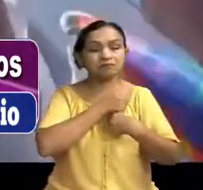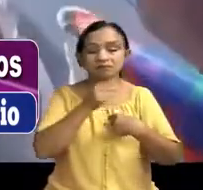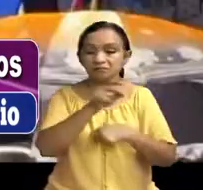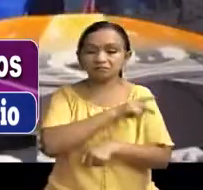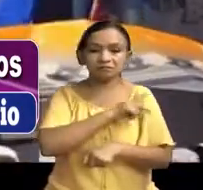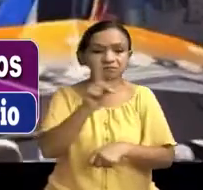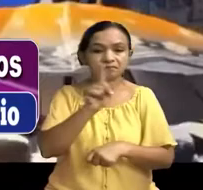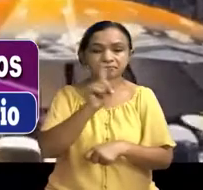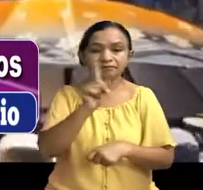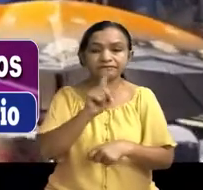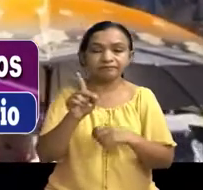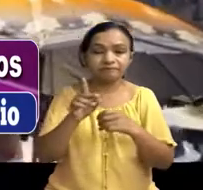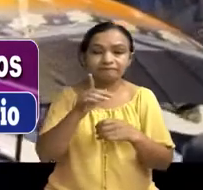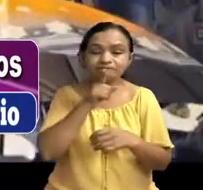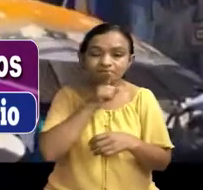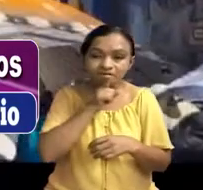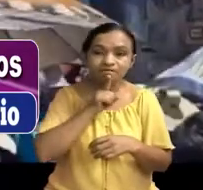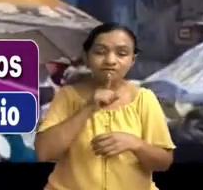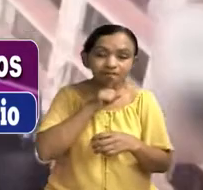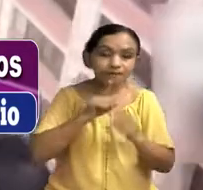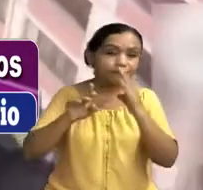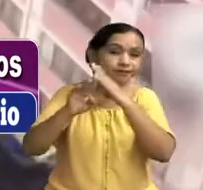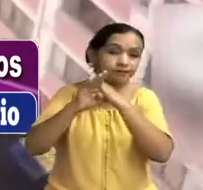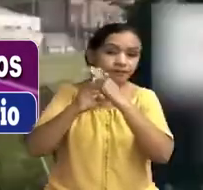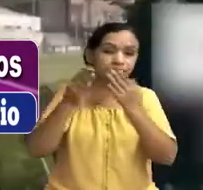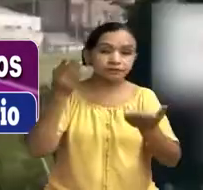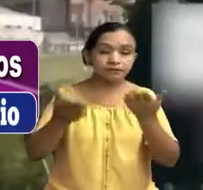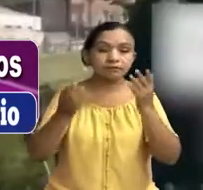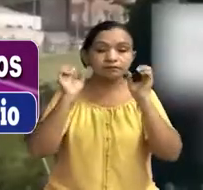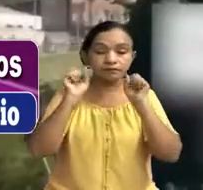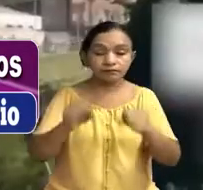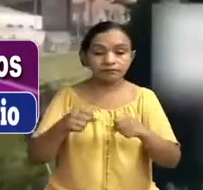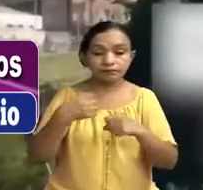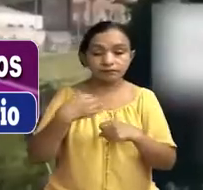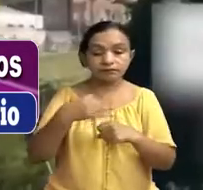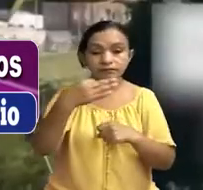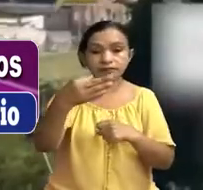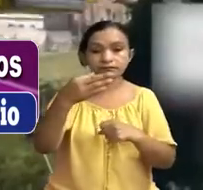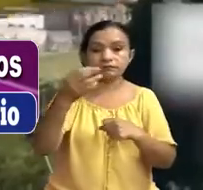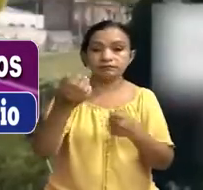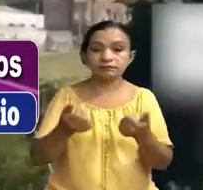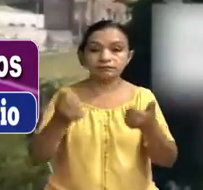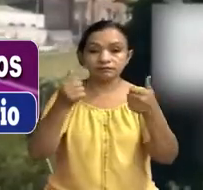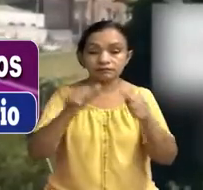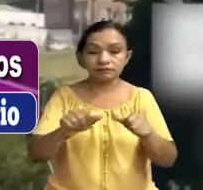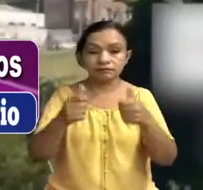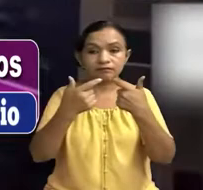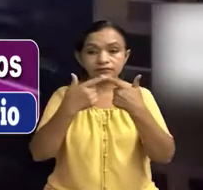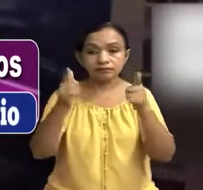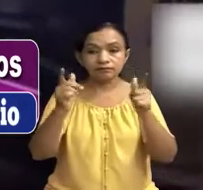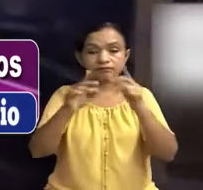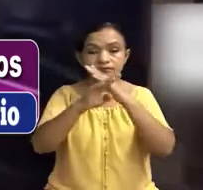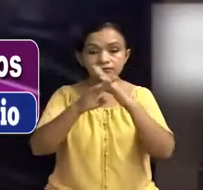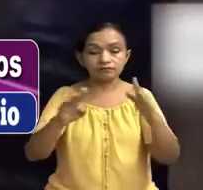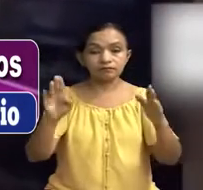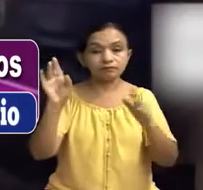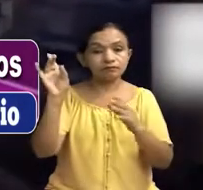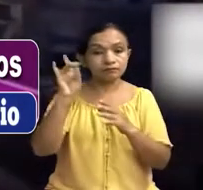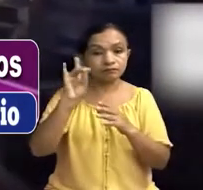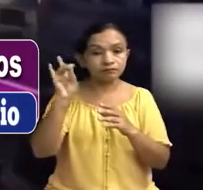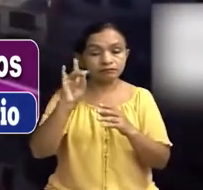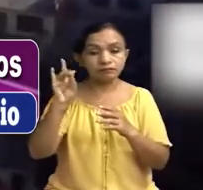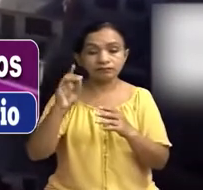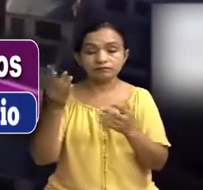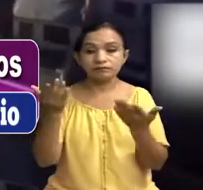policiales. Ahí está resistiendo. Y más temprano que tarde vamos a lograr, se va a lograr restablecer la democracia y la paz en Bolivia. Eso va a depender